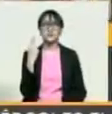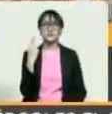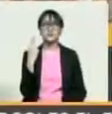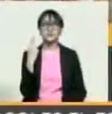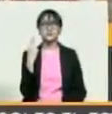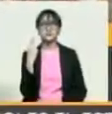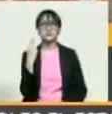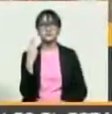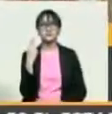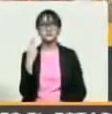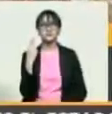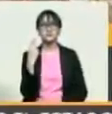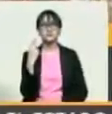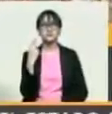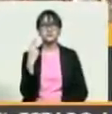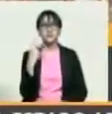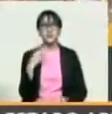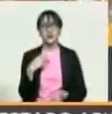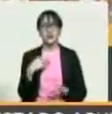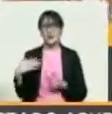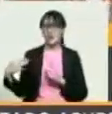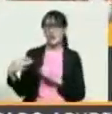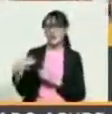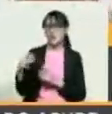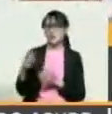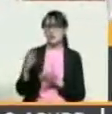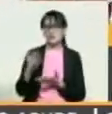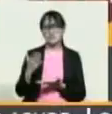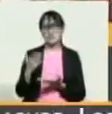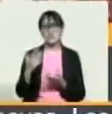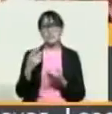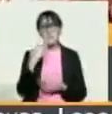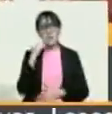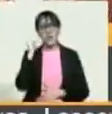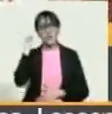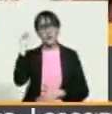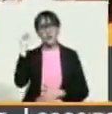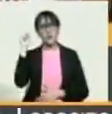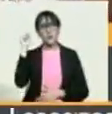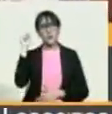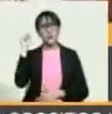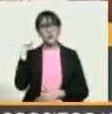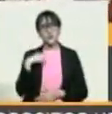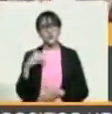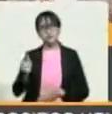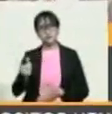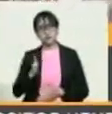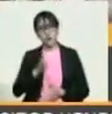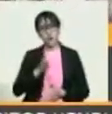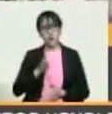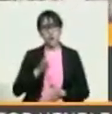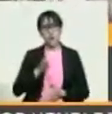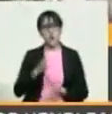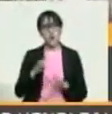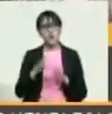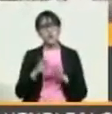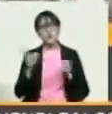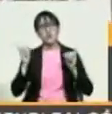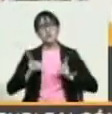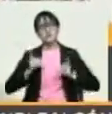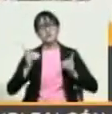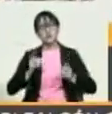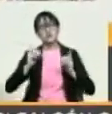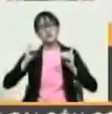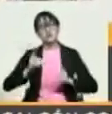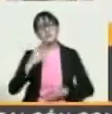no será obstáculo para que nicolás maduro tome todas las decisiones